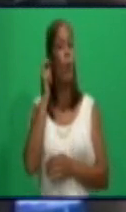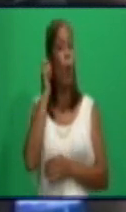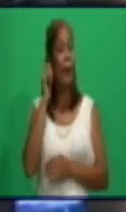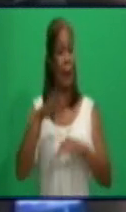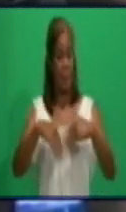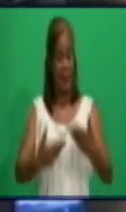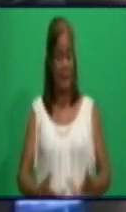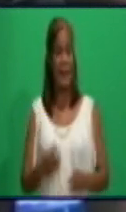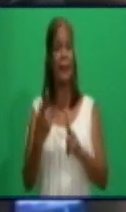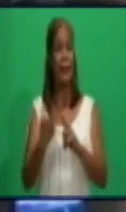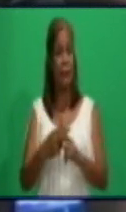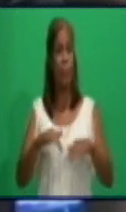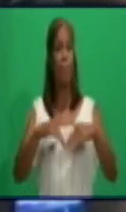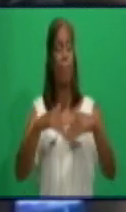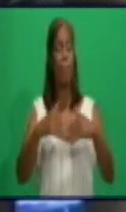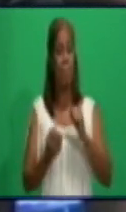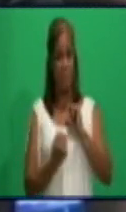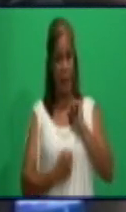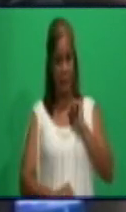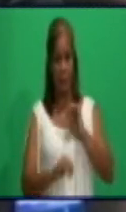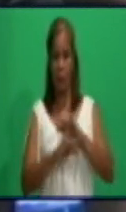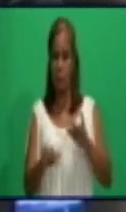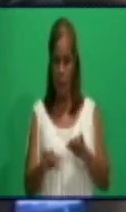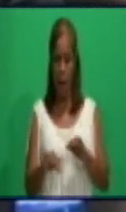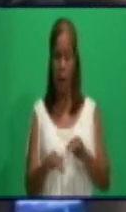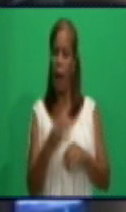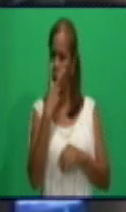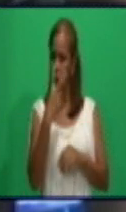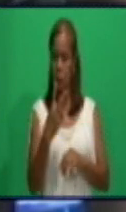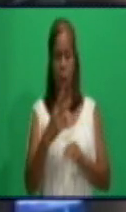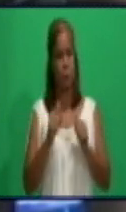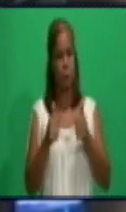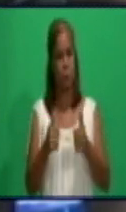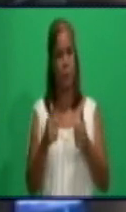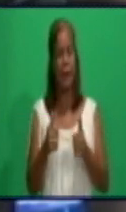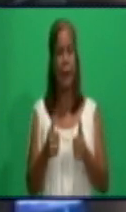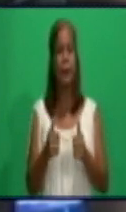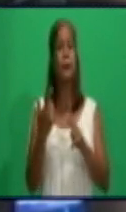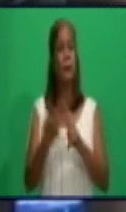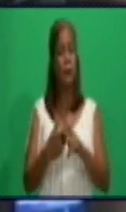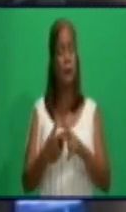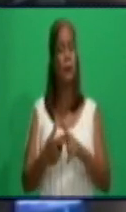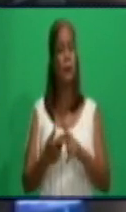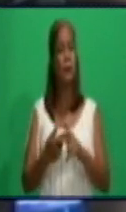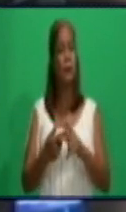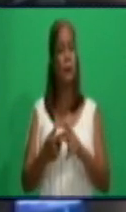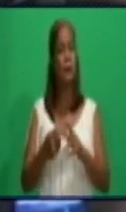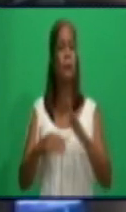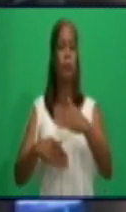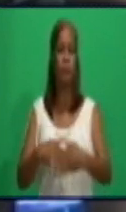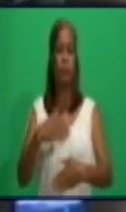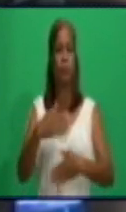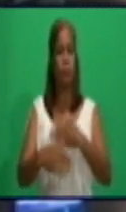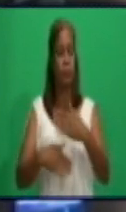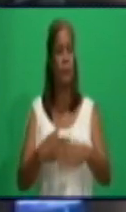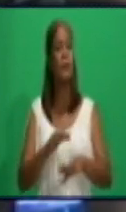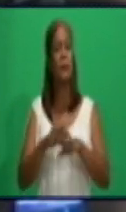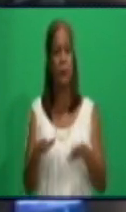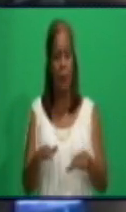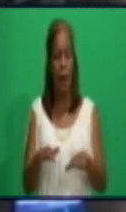mantienen en sus salas recibiendo todo tipo de atención y en la medida de que se puedan ir aperturando ya los servicios, entonces se